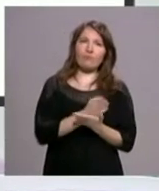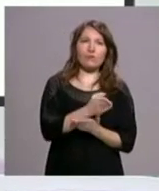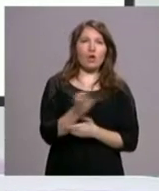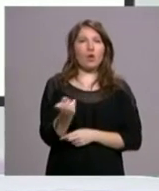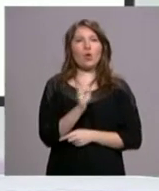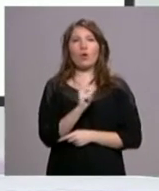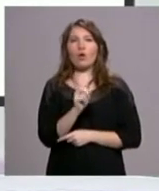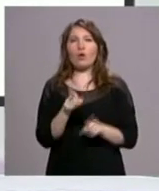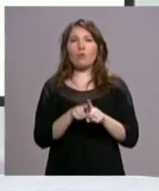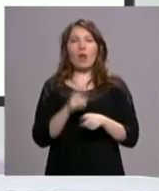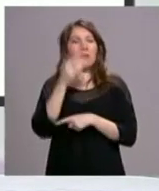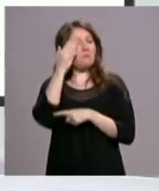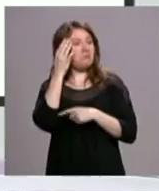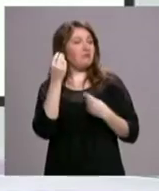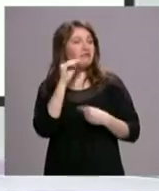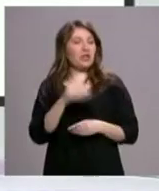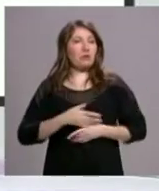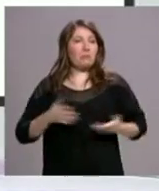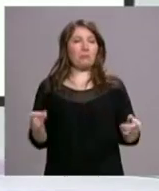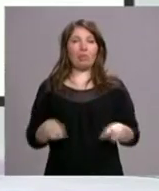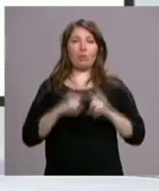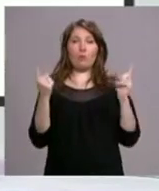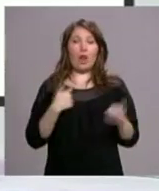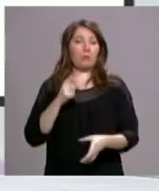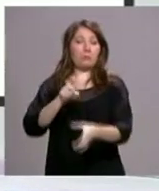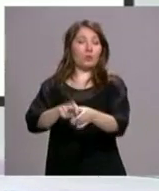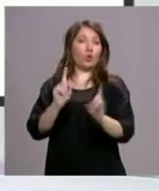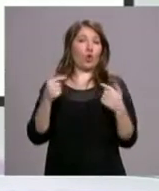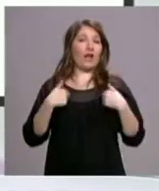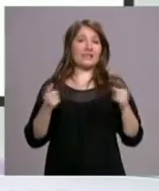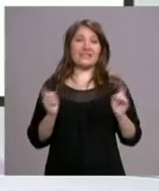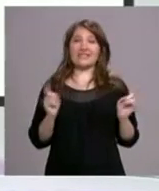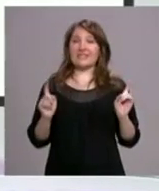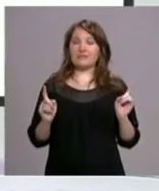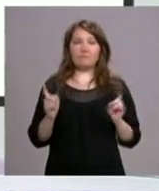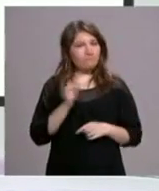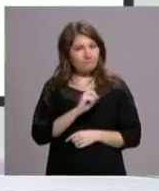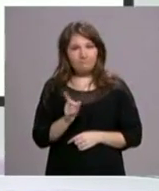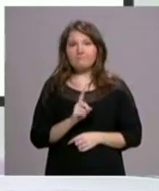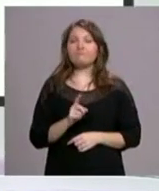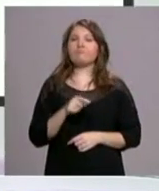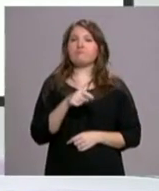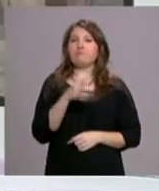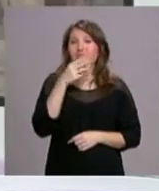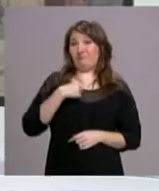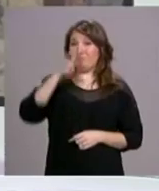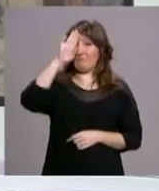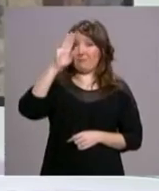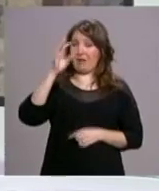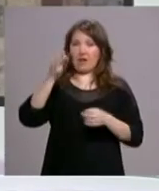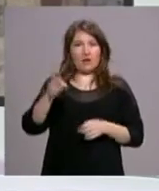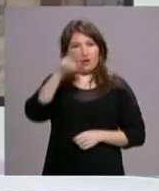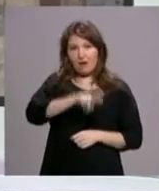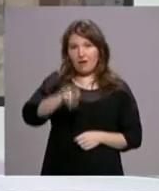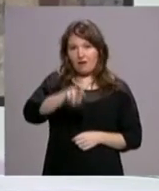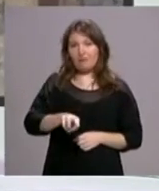permanecer indiferentes, no ser partícipes de esa globalización de la indiferencia de la que habla el Papa,